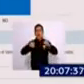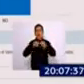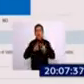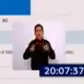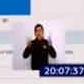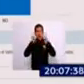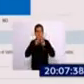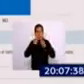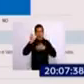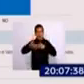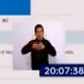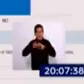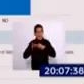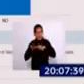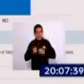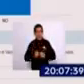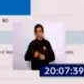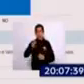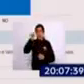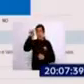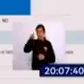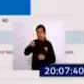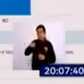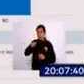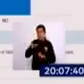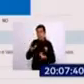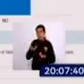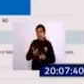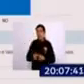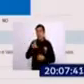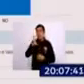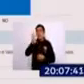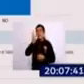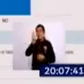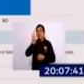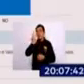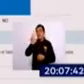según el anexo? Por el sí, el